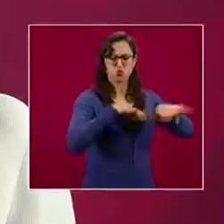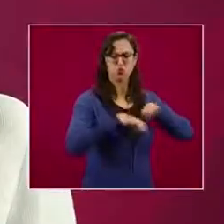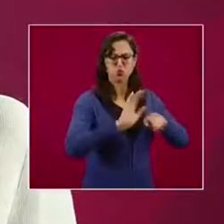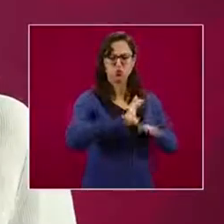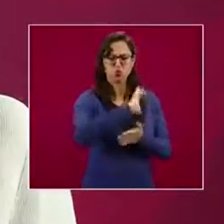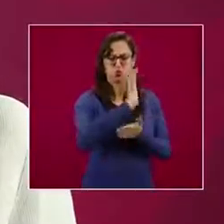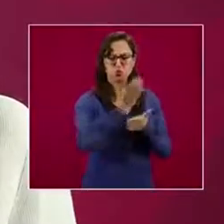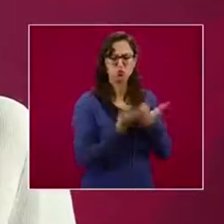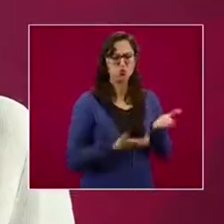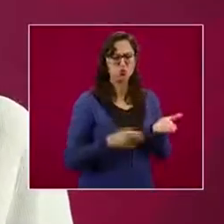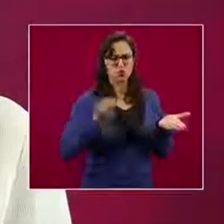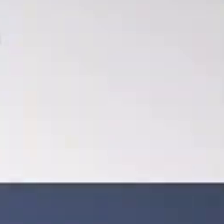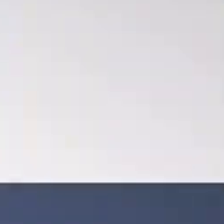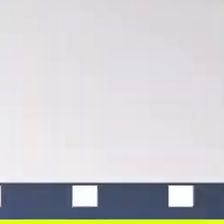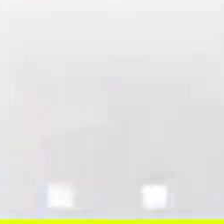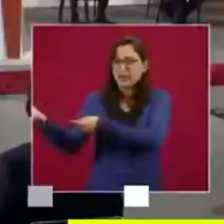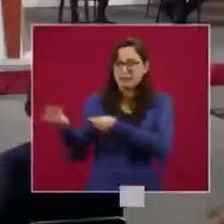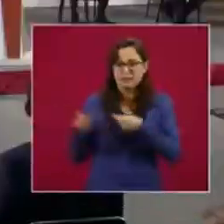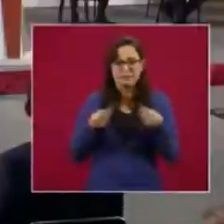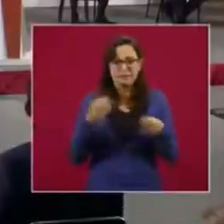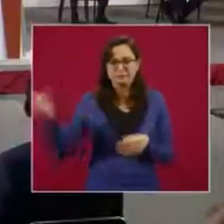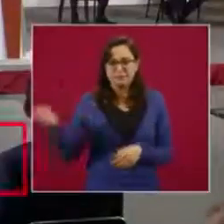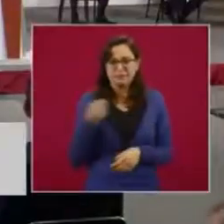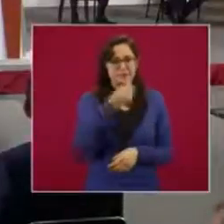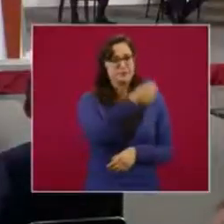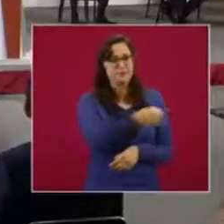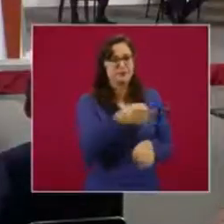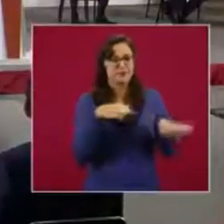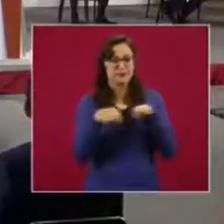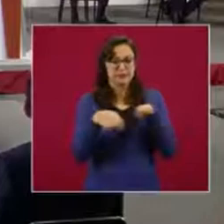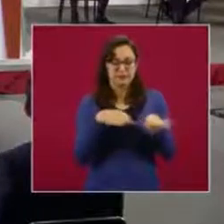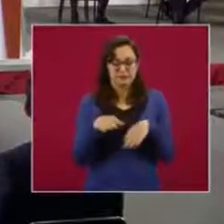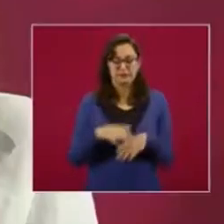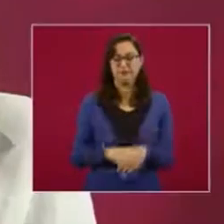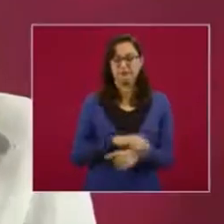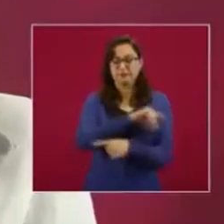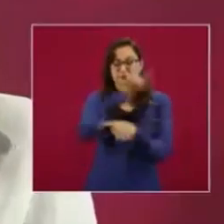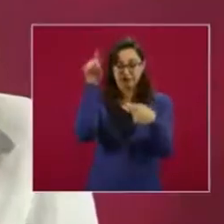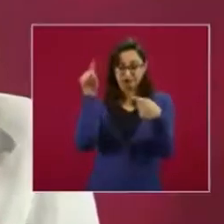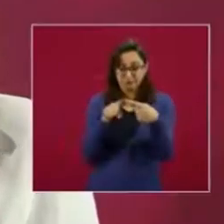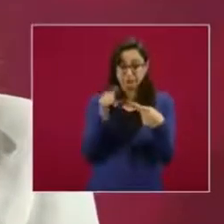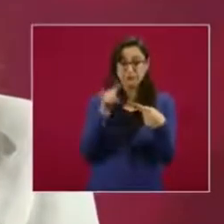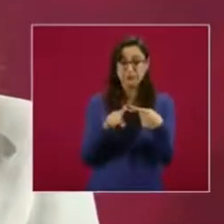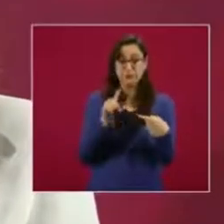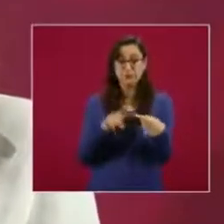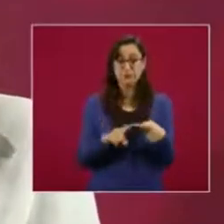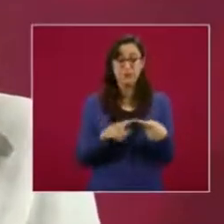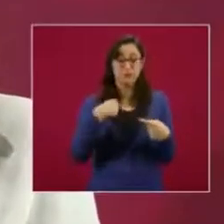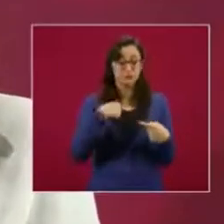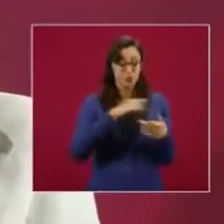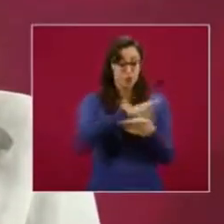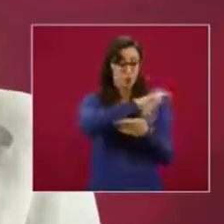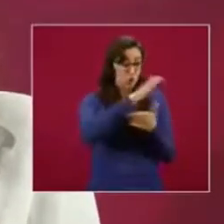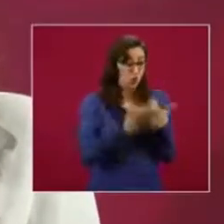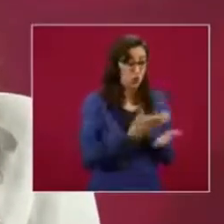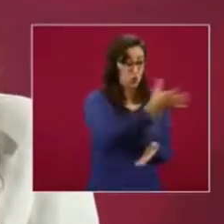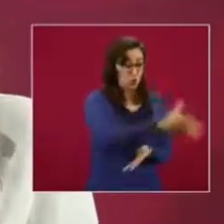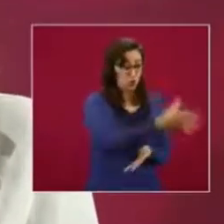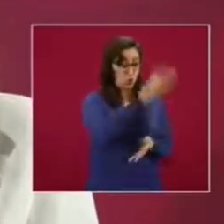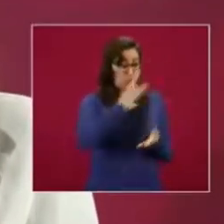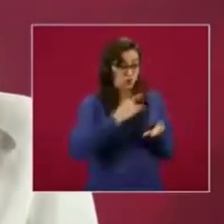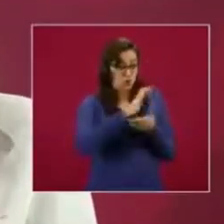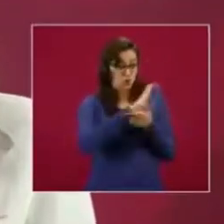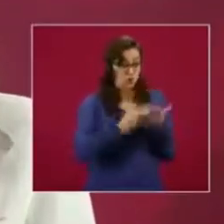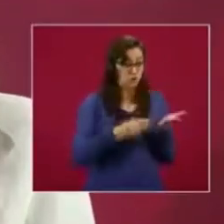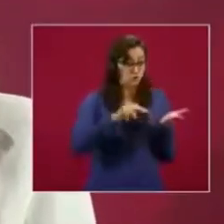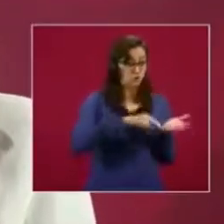la Cámara de Diputados. Se prohíbe la subcontratación de personal que